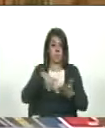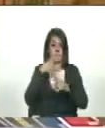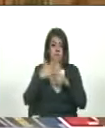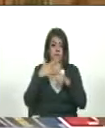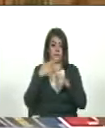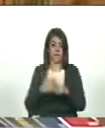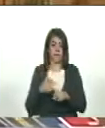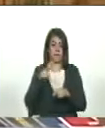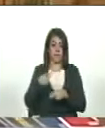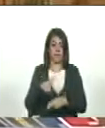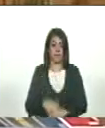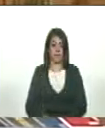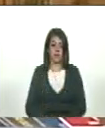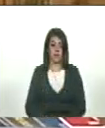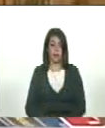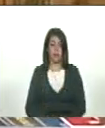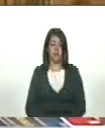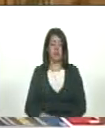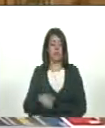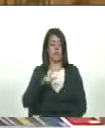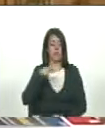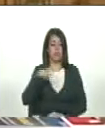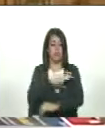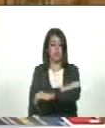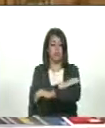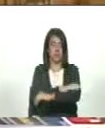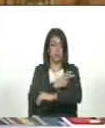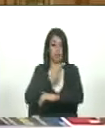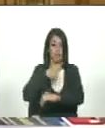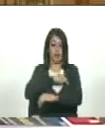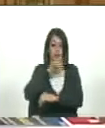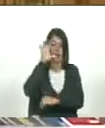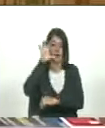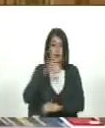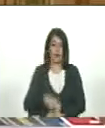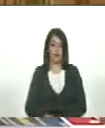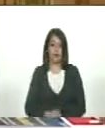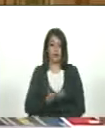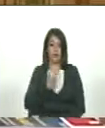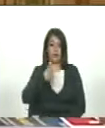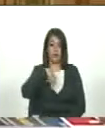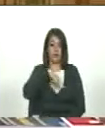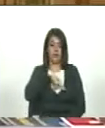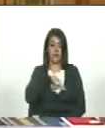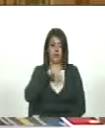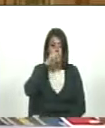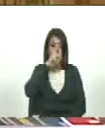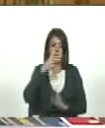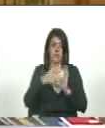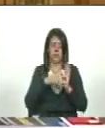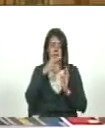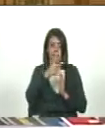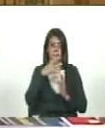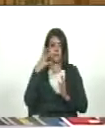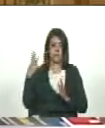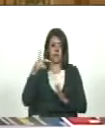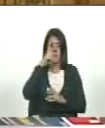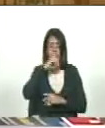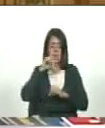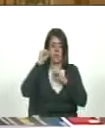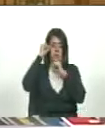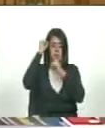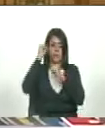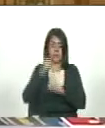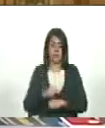amenazas de extremismo y de fascismo sobre nuestro país. Nosotros, en el año 2024, año de